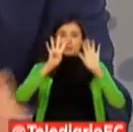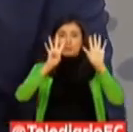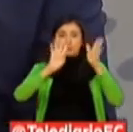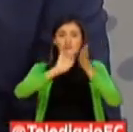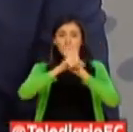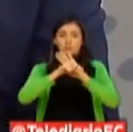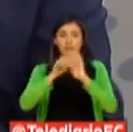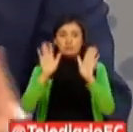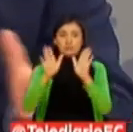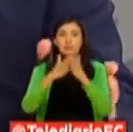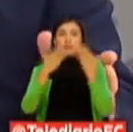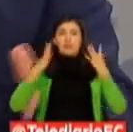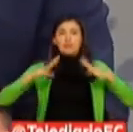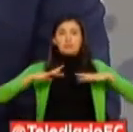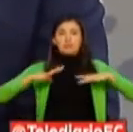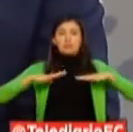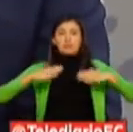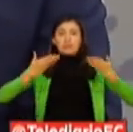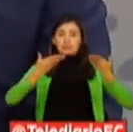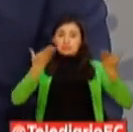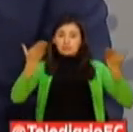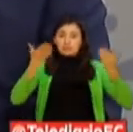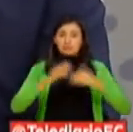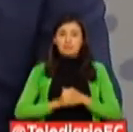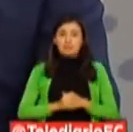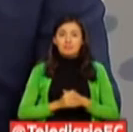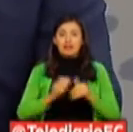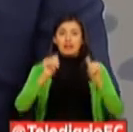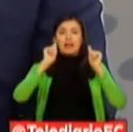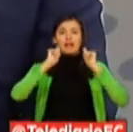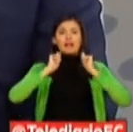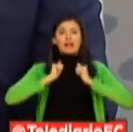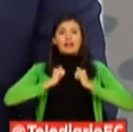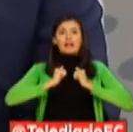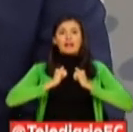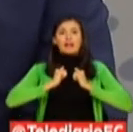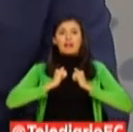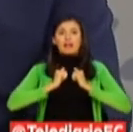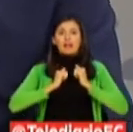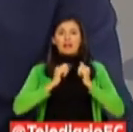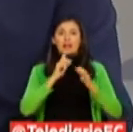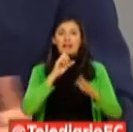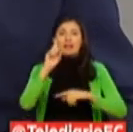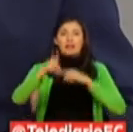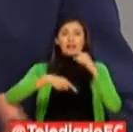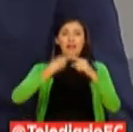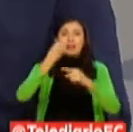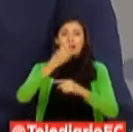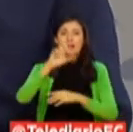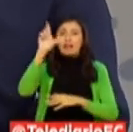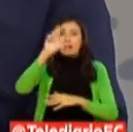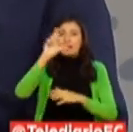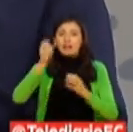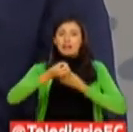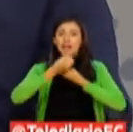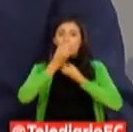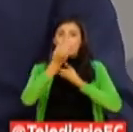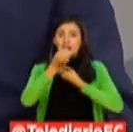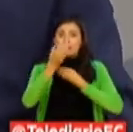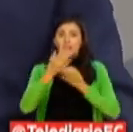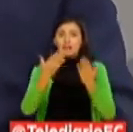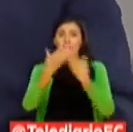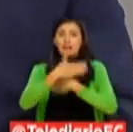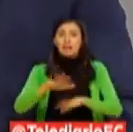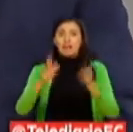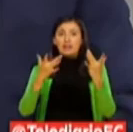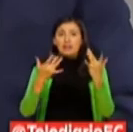7:59 se viene el feriado, prepárense ustedes a descansar. Retomaremos la próxima semana la labor informativa. Y